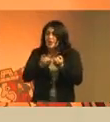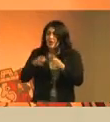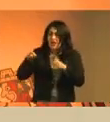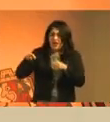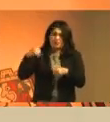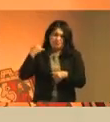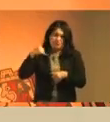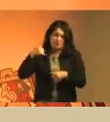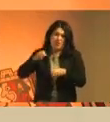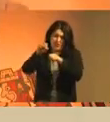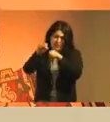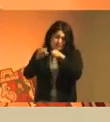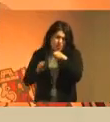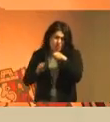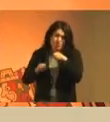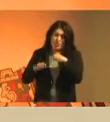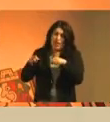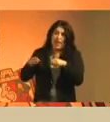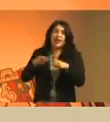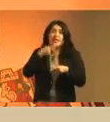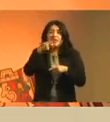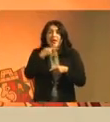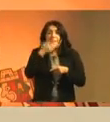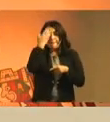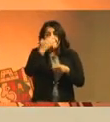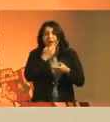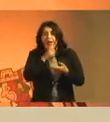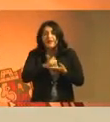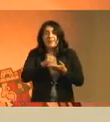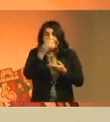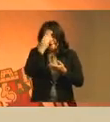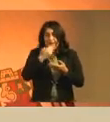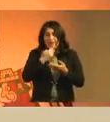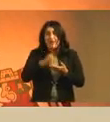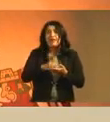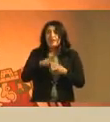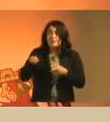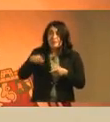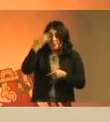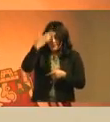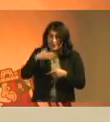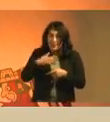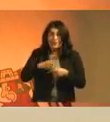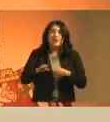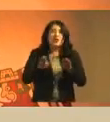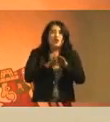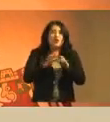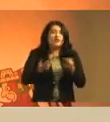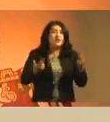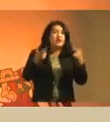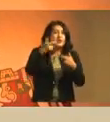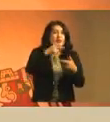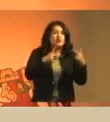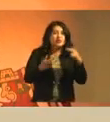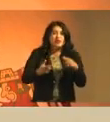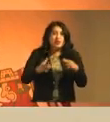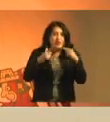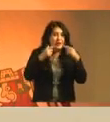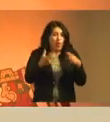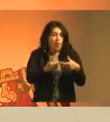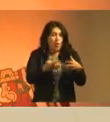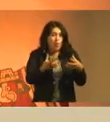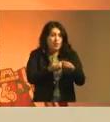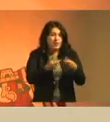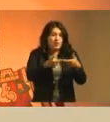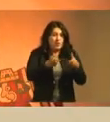nombre del sureste un hombre que hablaba maya sin embargo considera que la revolución está en morelos la revolución está con zapatos a la luz está con el ejército